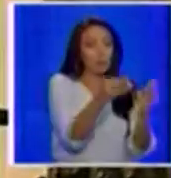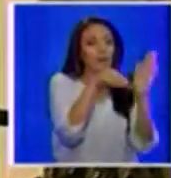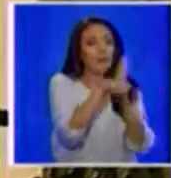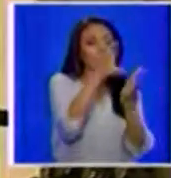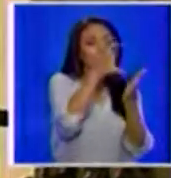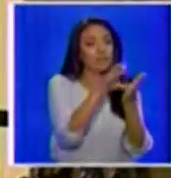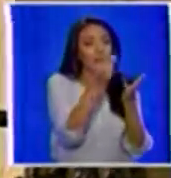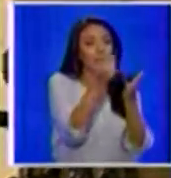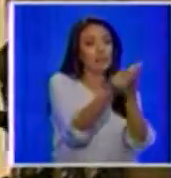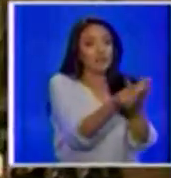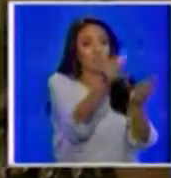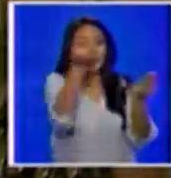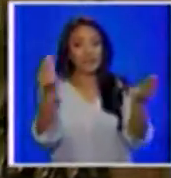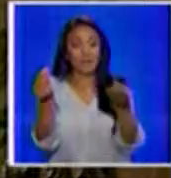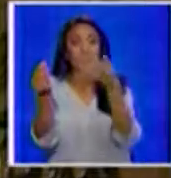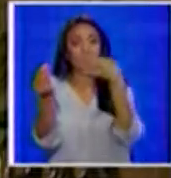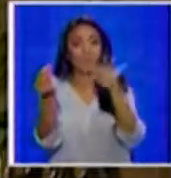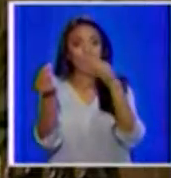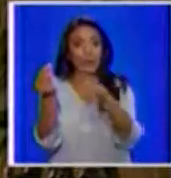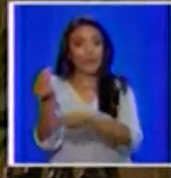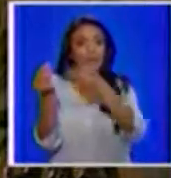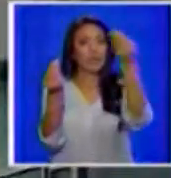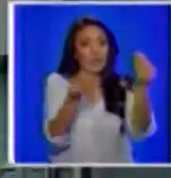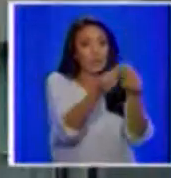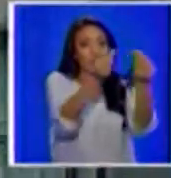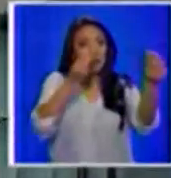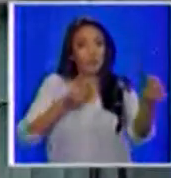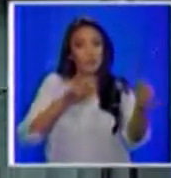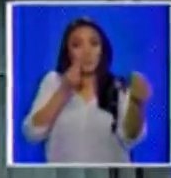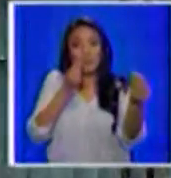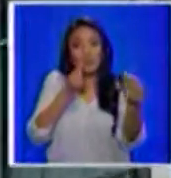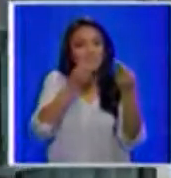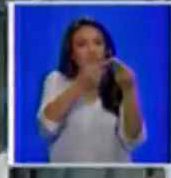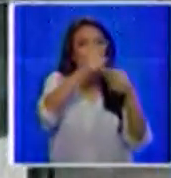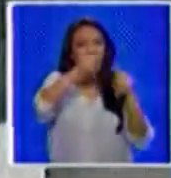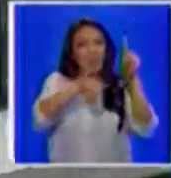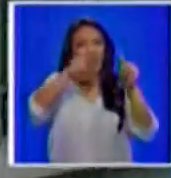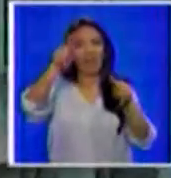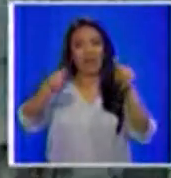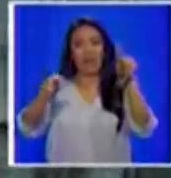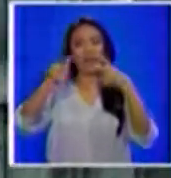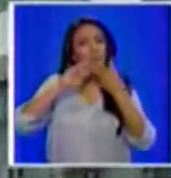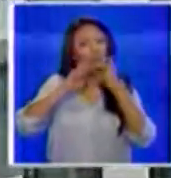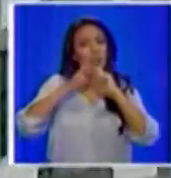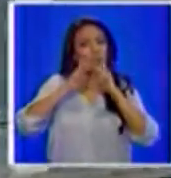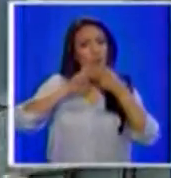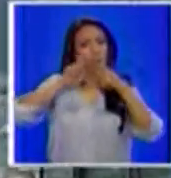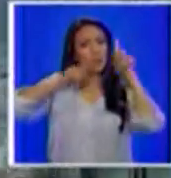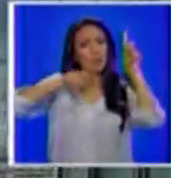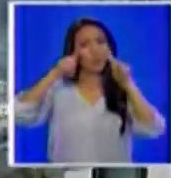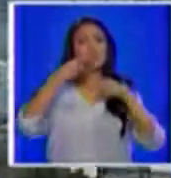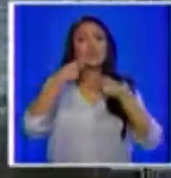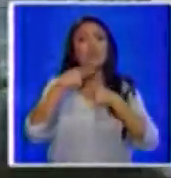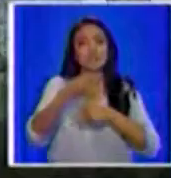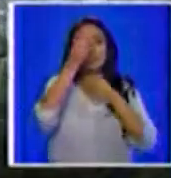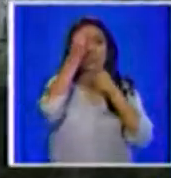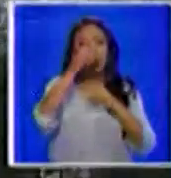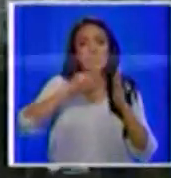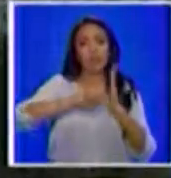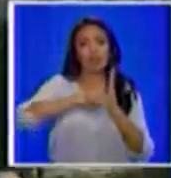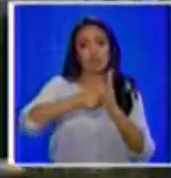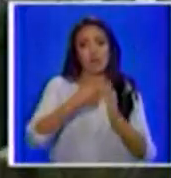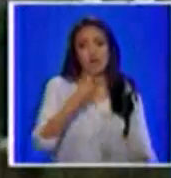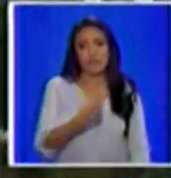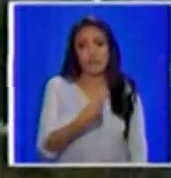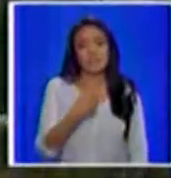de dinero en el gobierno del expresidente Rafael Correa, presenta irregularidades según un informe de la Contraloría General del Estado. Es